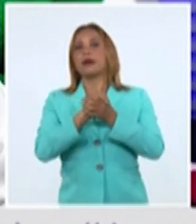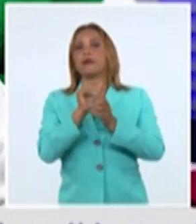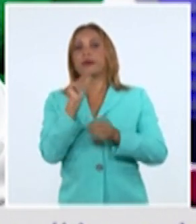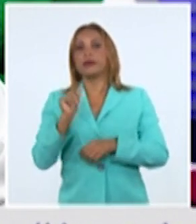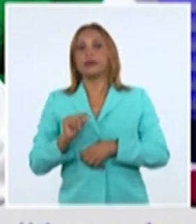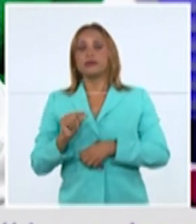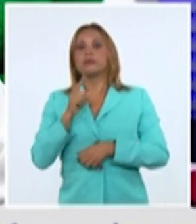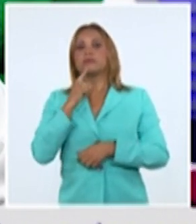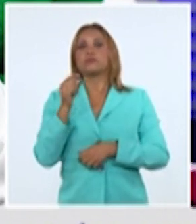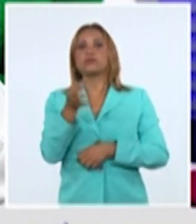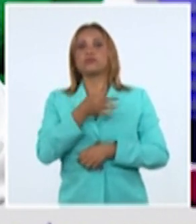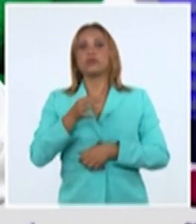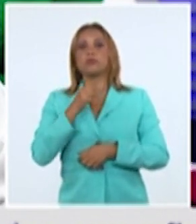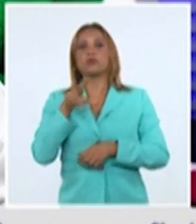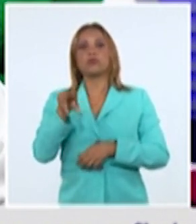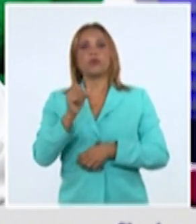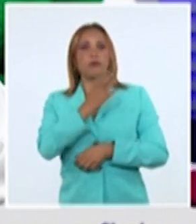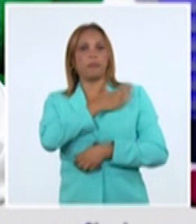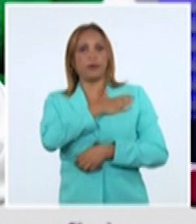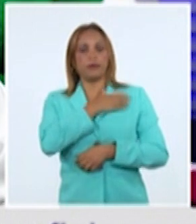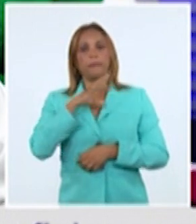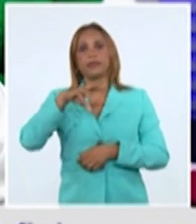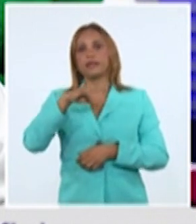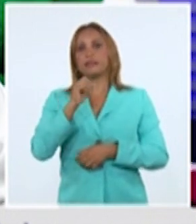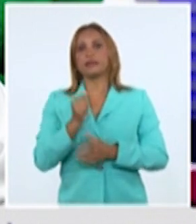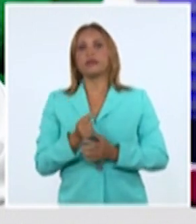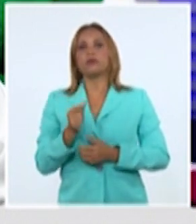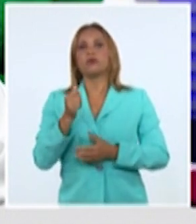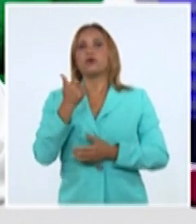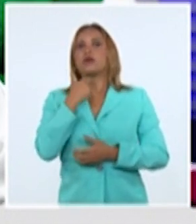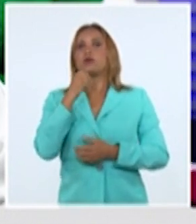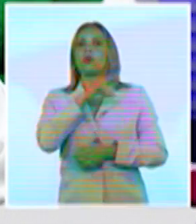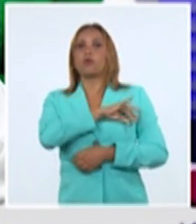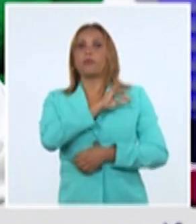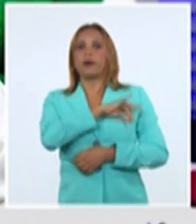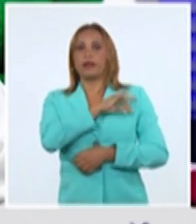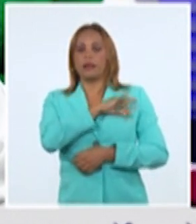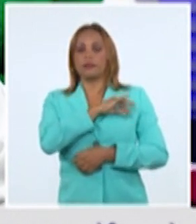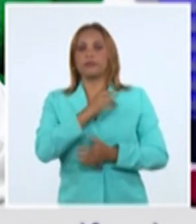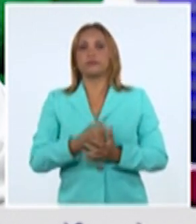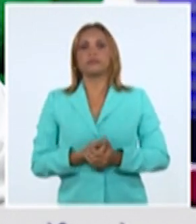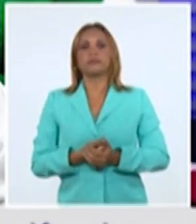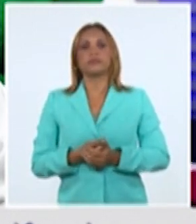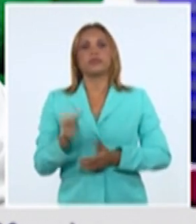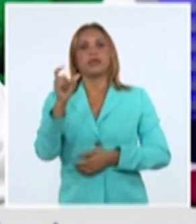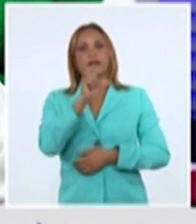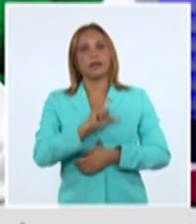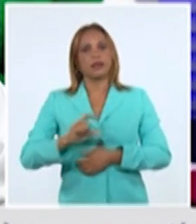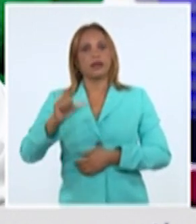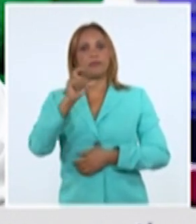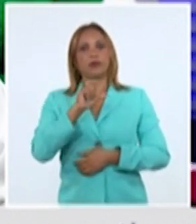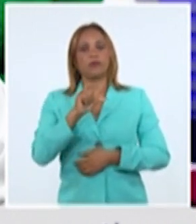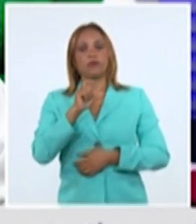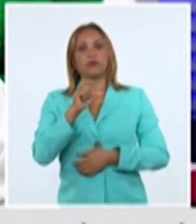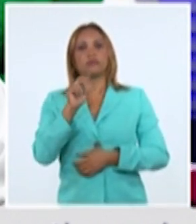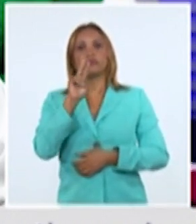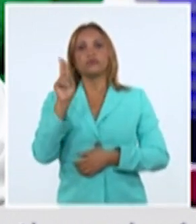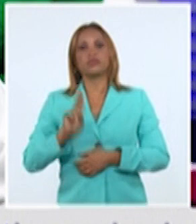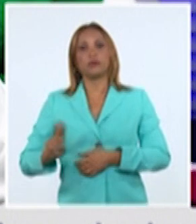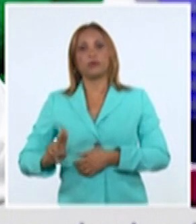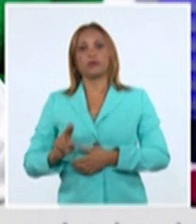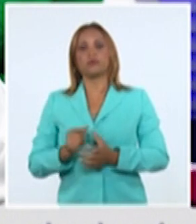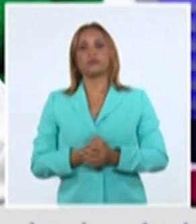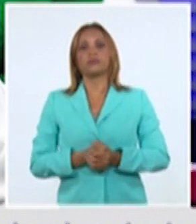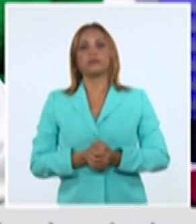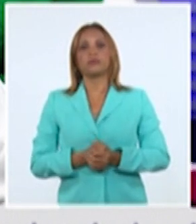Paz. En Pinar del Río del municipio Los Palacios. En Camagüey del municipio de Sibanicú. En